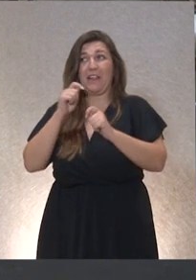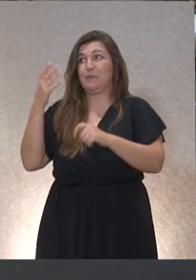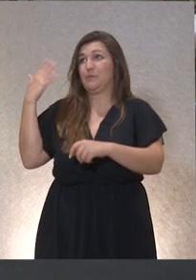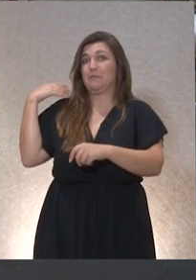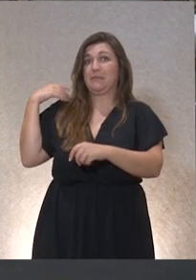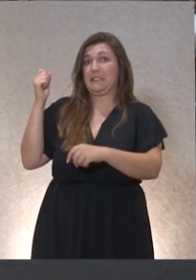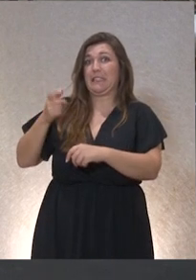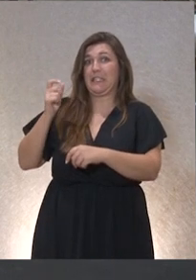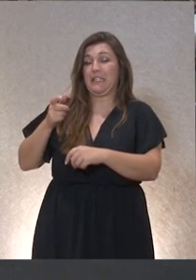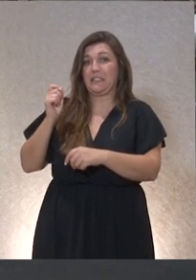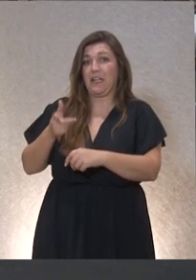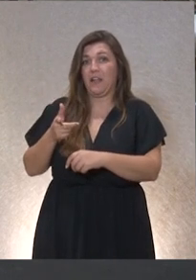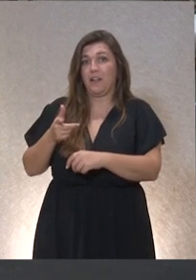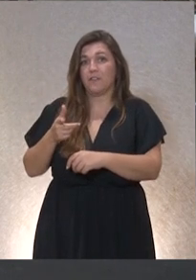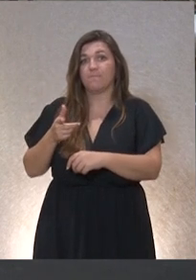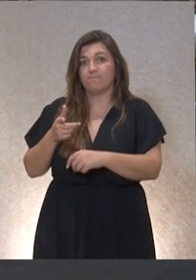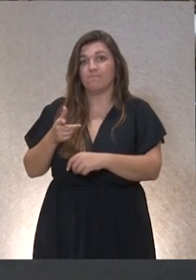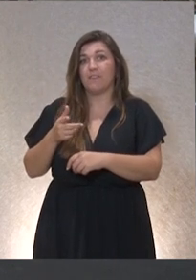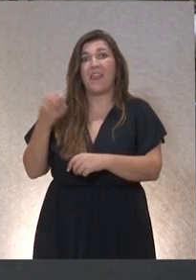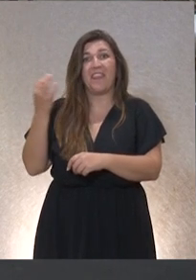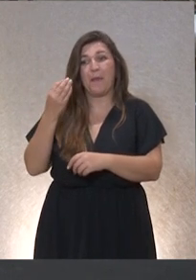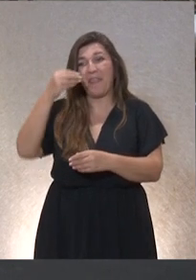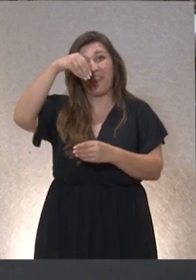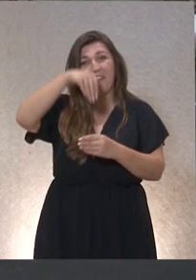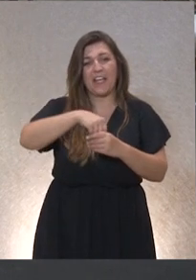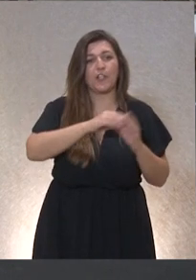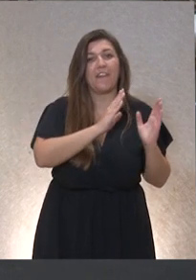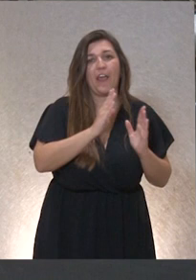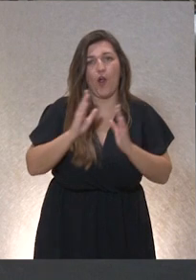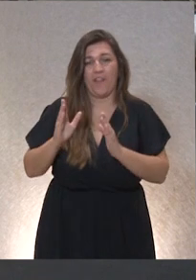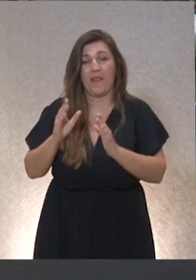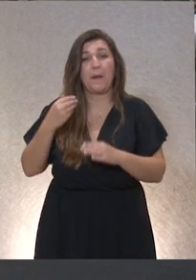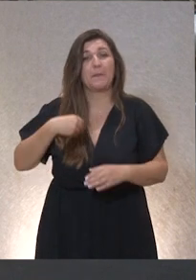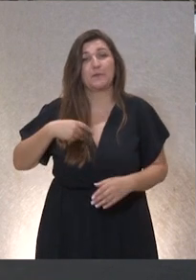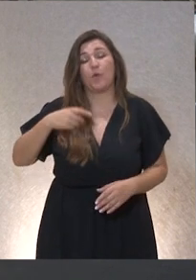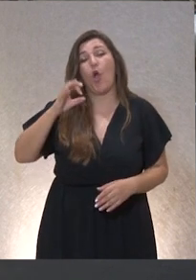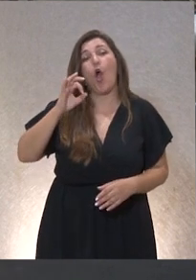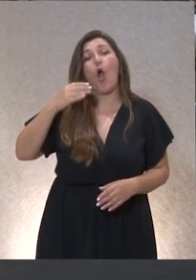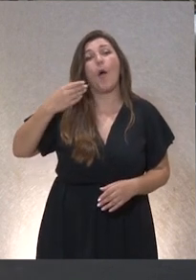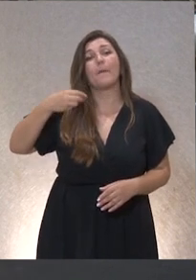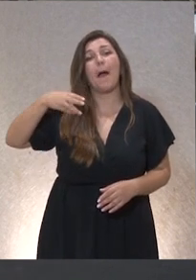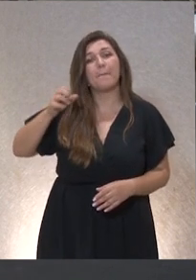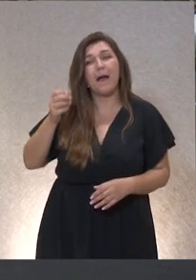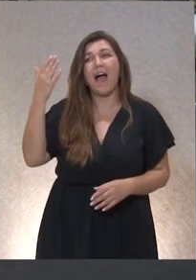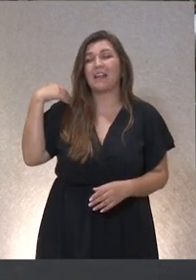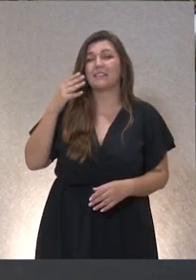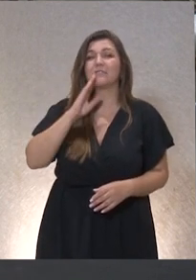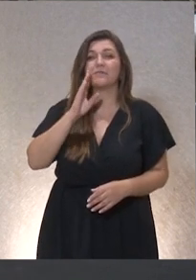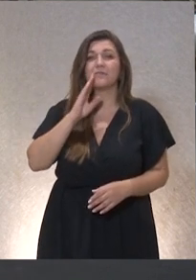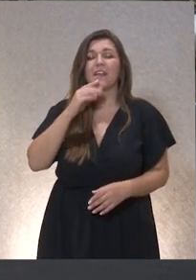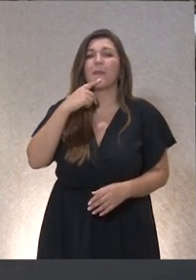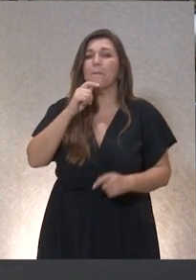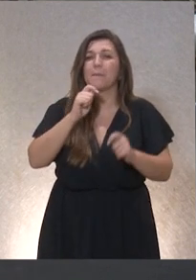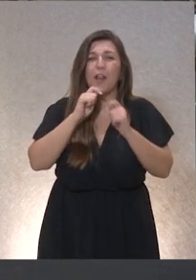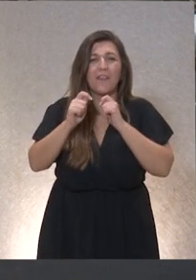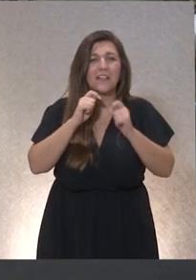proceso de nuevo orden creo que es imprescindible lo decía Obama y es bastante evidente que el periodismo debe tener un